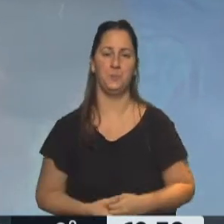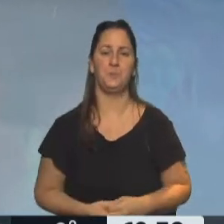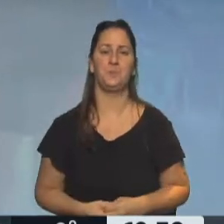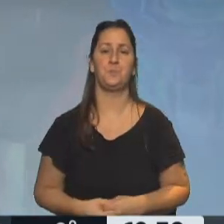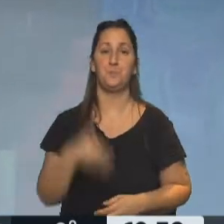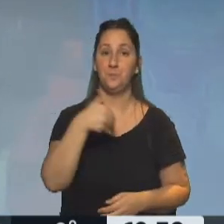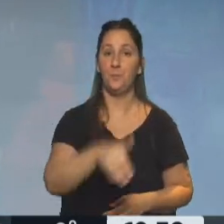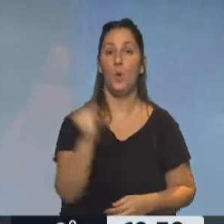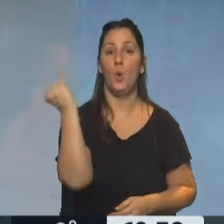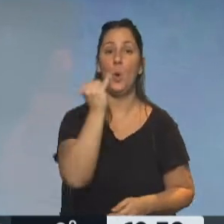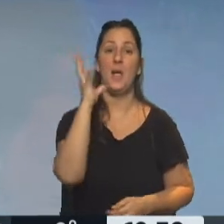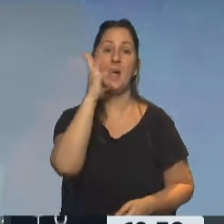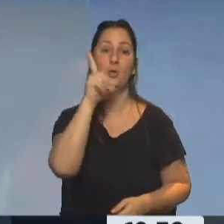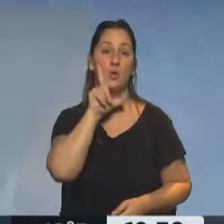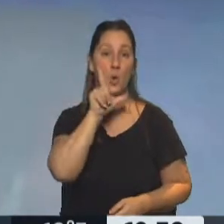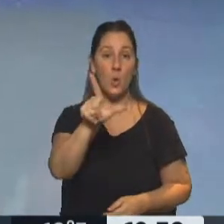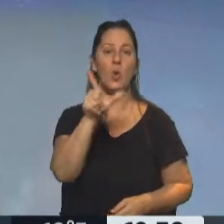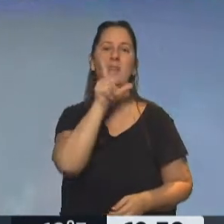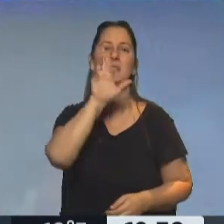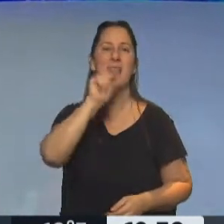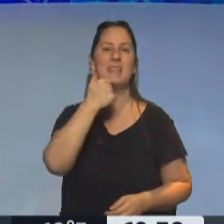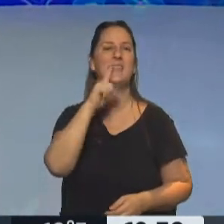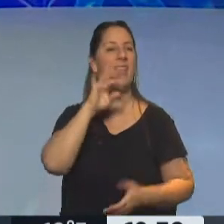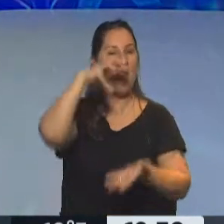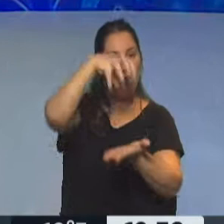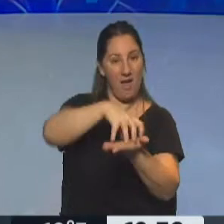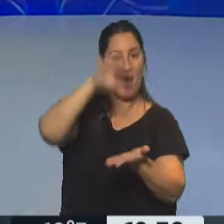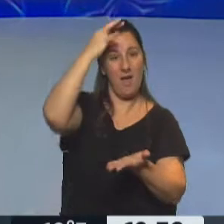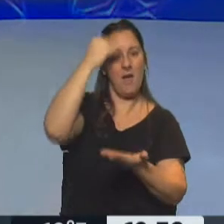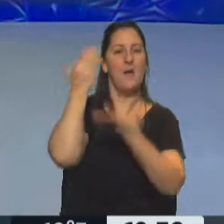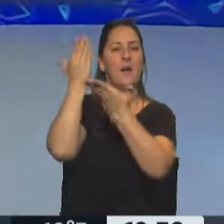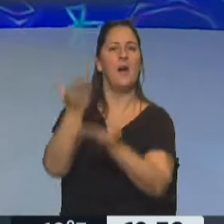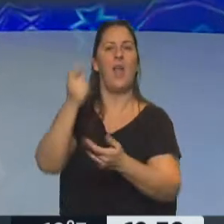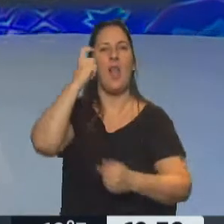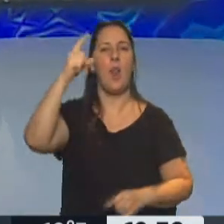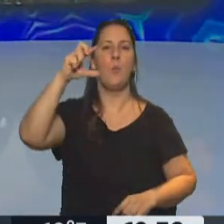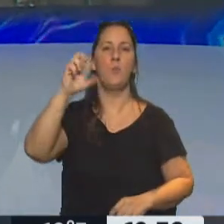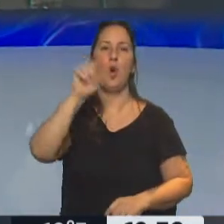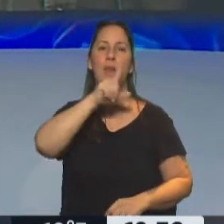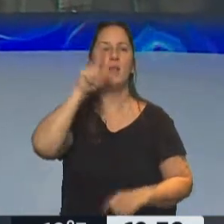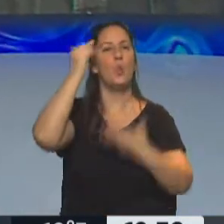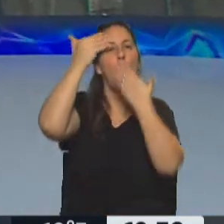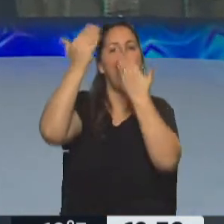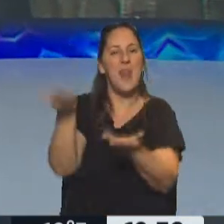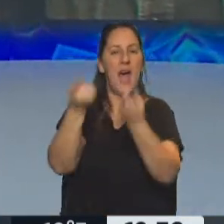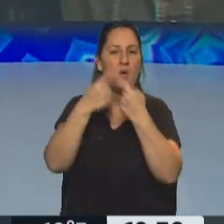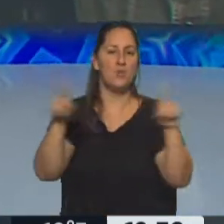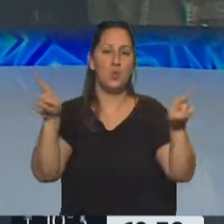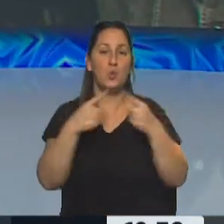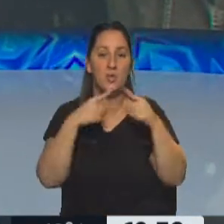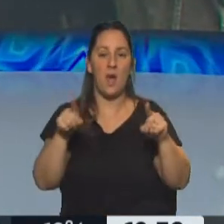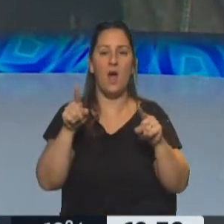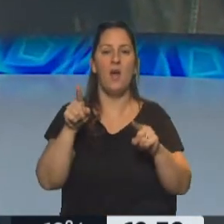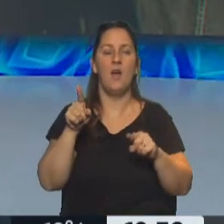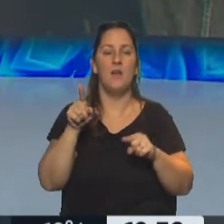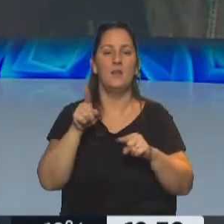Este próximo jueves 14 de julio en La Trastienda se va a presentar El Poeta, que es un homenaje musical a la